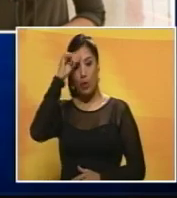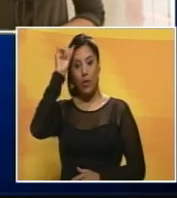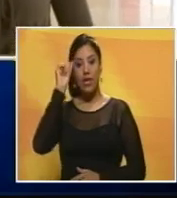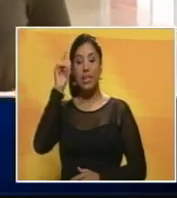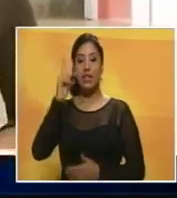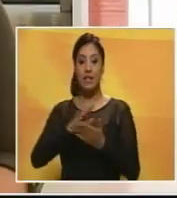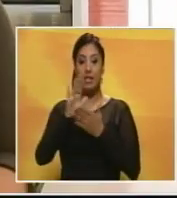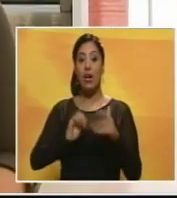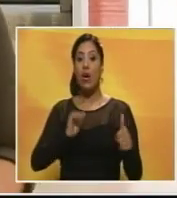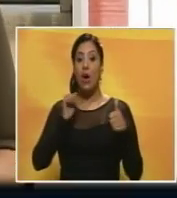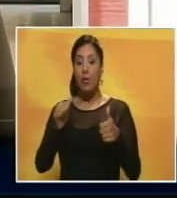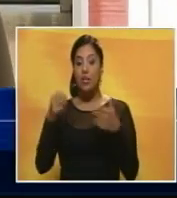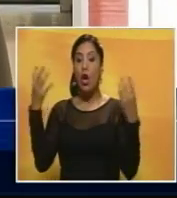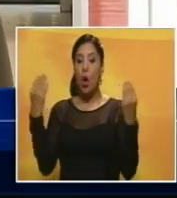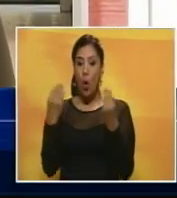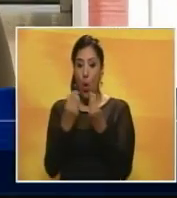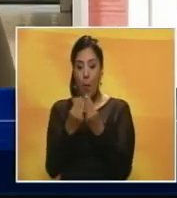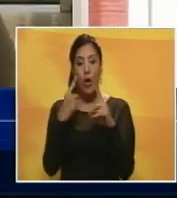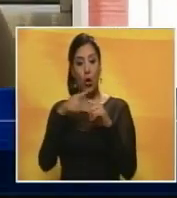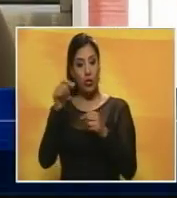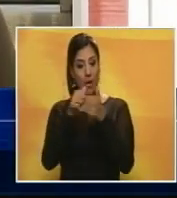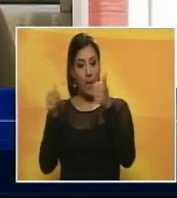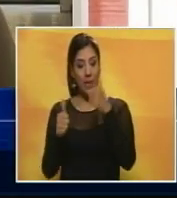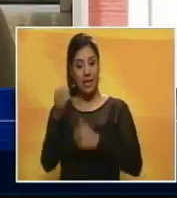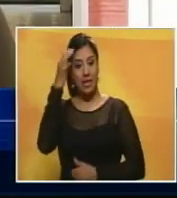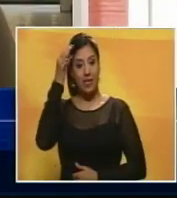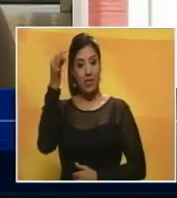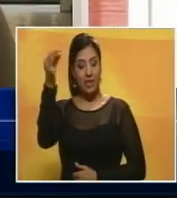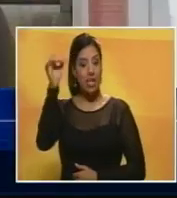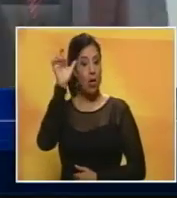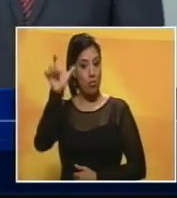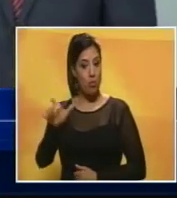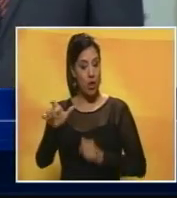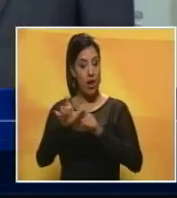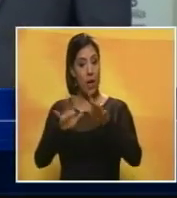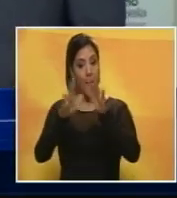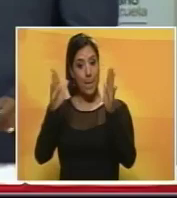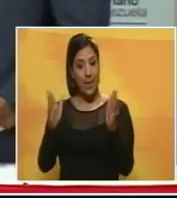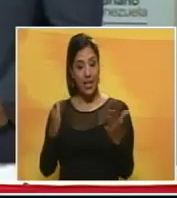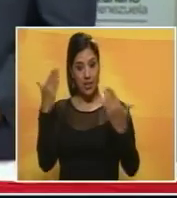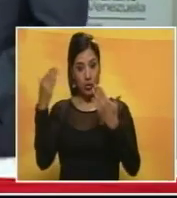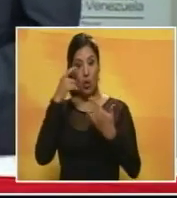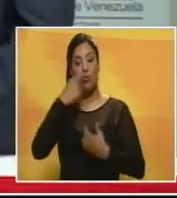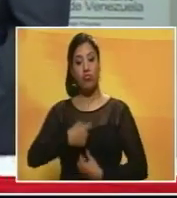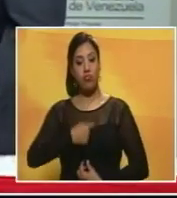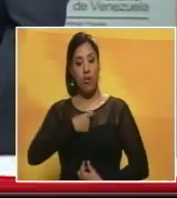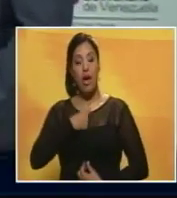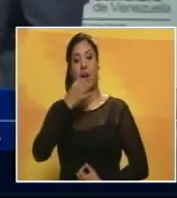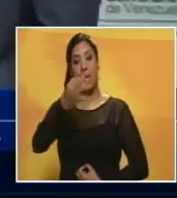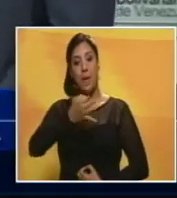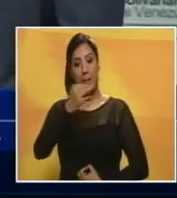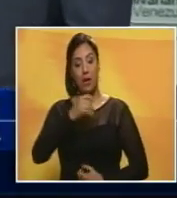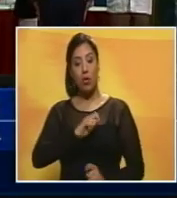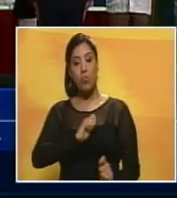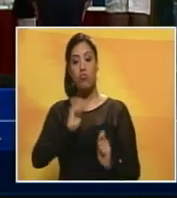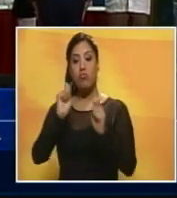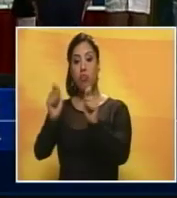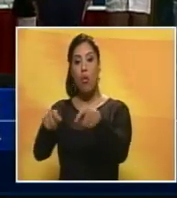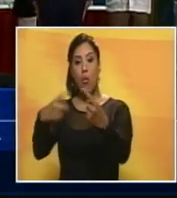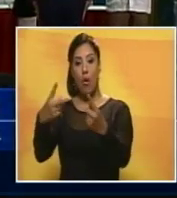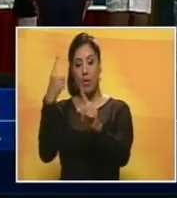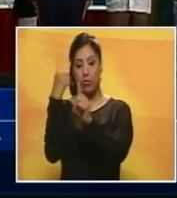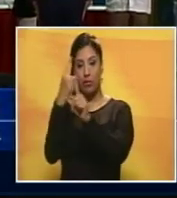por el contacto. Así es, acompañado de la vicefiscal de la República, Katherine Harrington, el ministro Néstor Reverol aseguró que el otorgamiento de